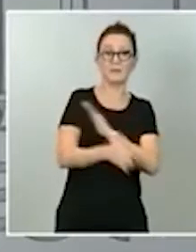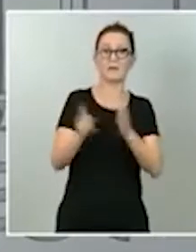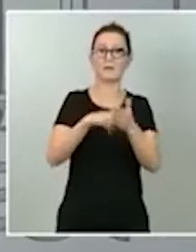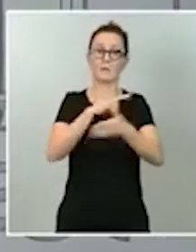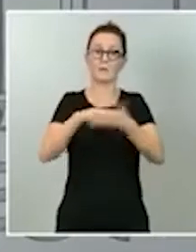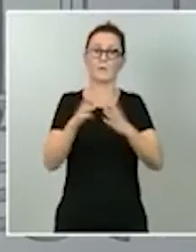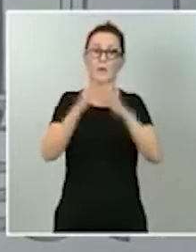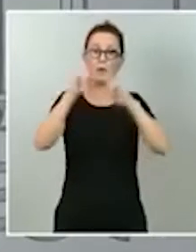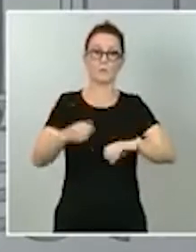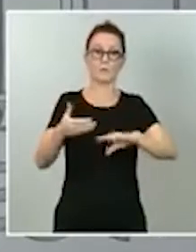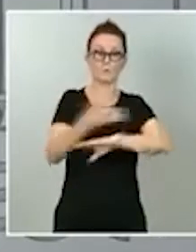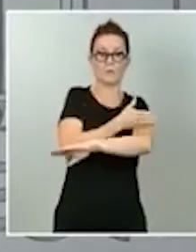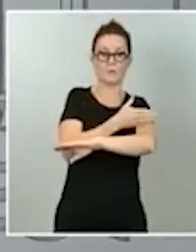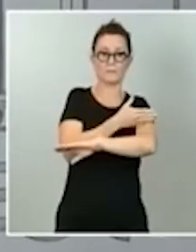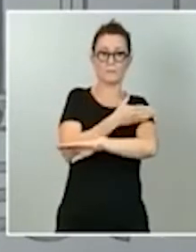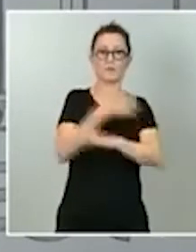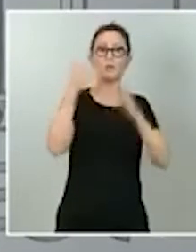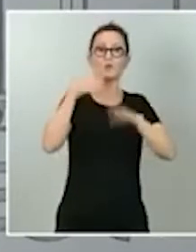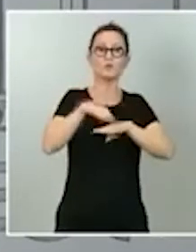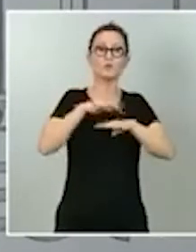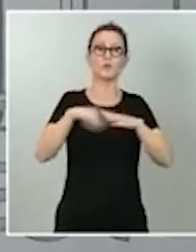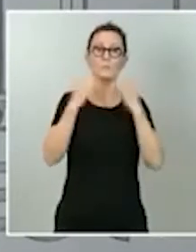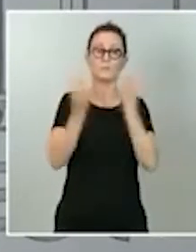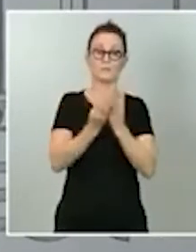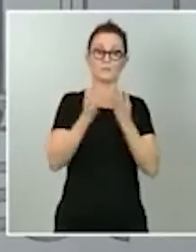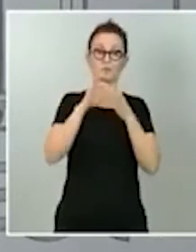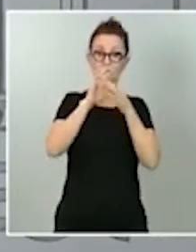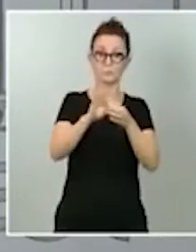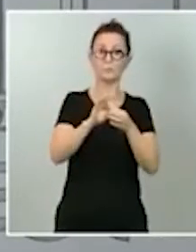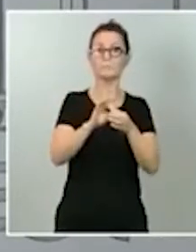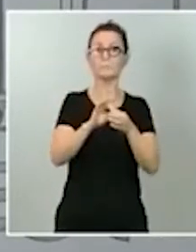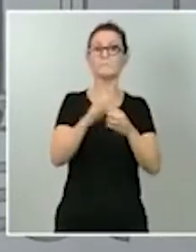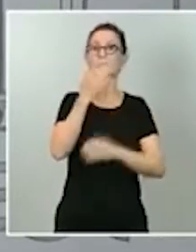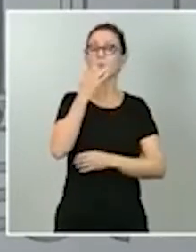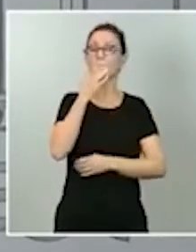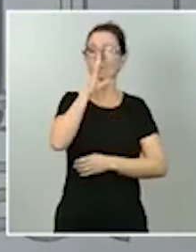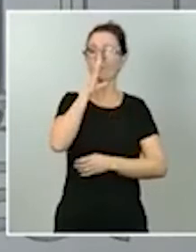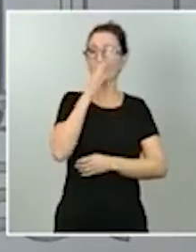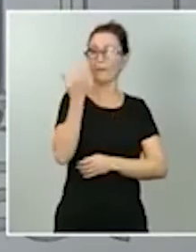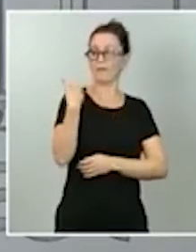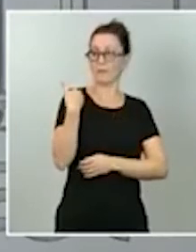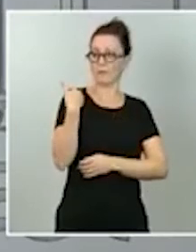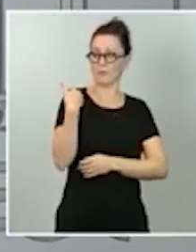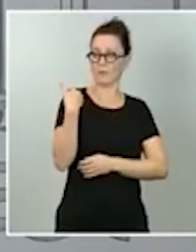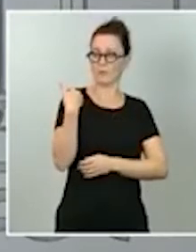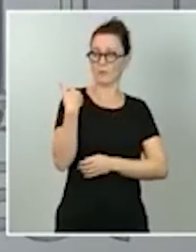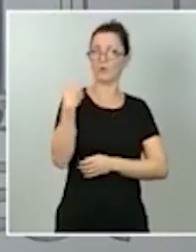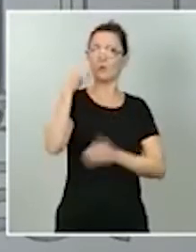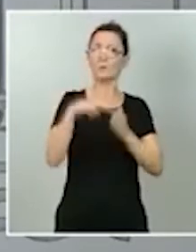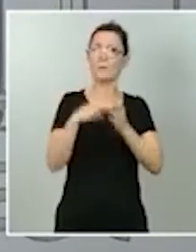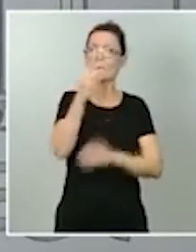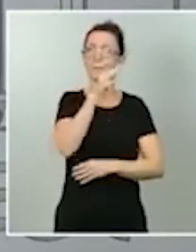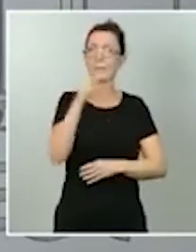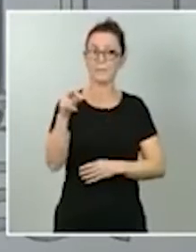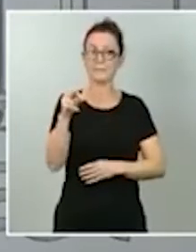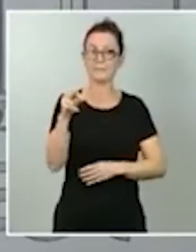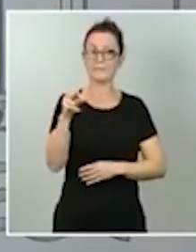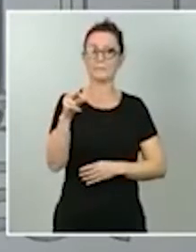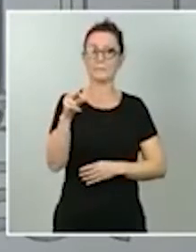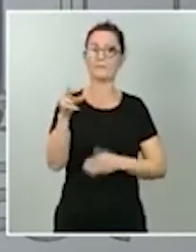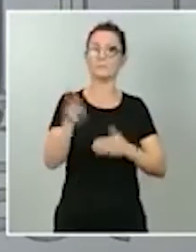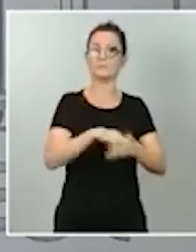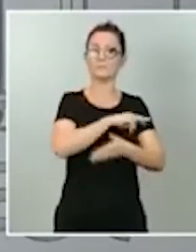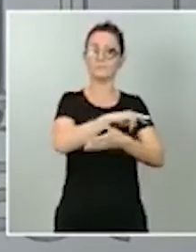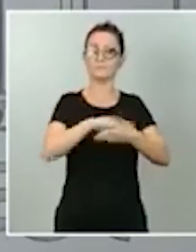el consejo de ministro en concreto el de febrero de este mismo año 2020 de manera que ya no quedan vigentes